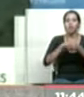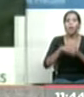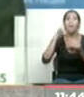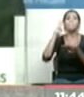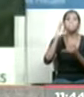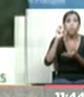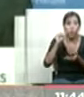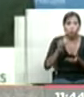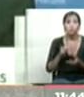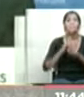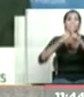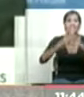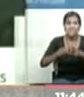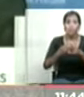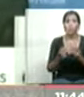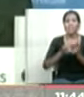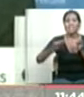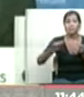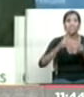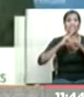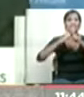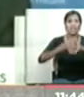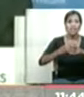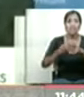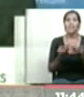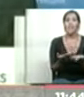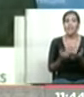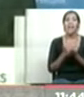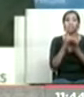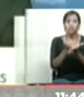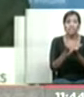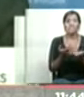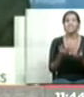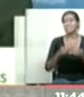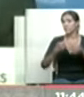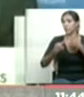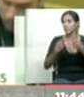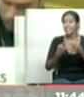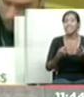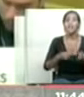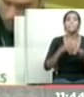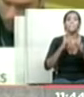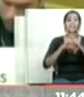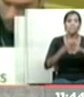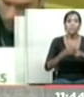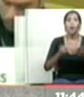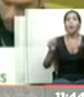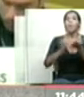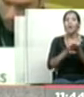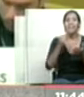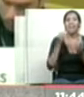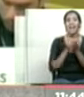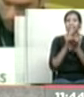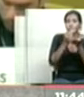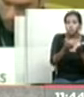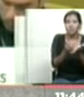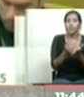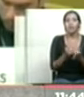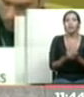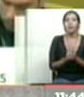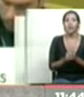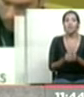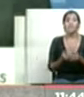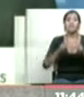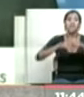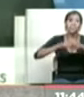préstamos, extensiones de crédito, garantías de préstamos, cartas de crédito, borradores, aceptaciones de banqueros, facturas o